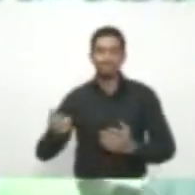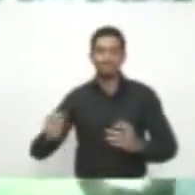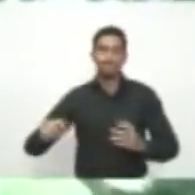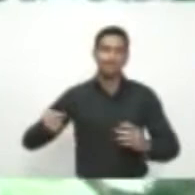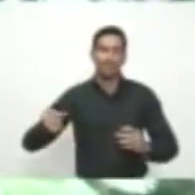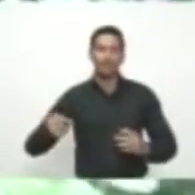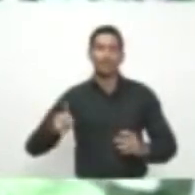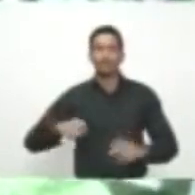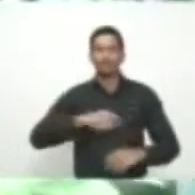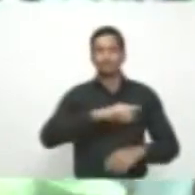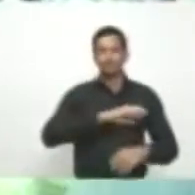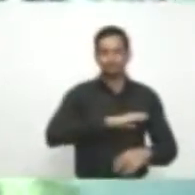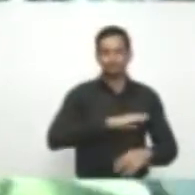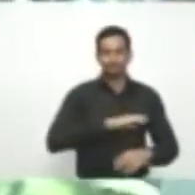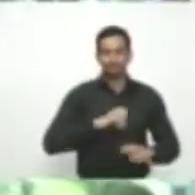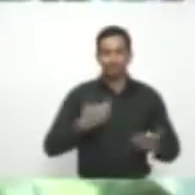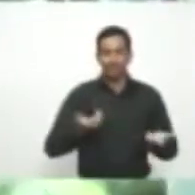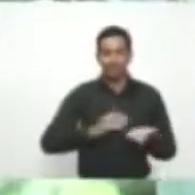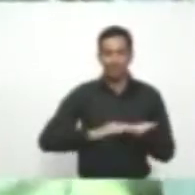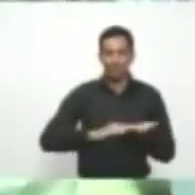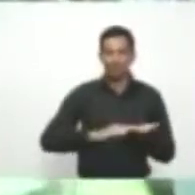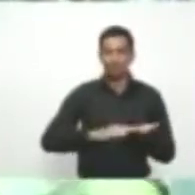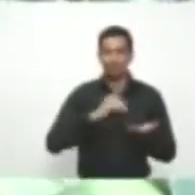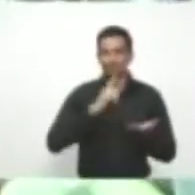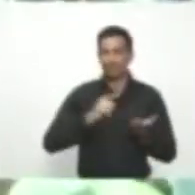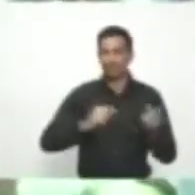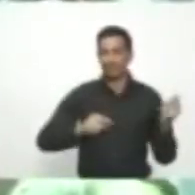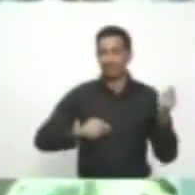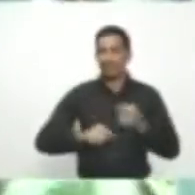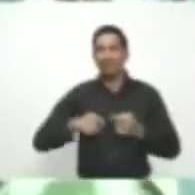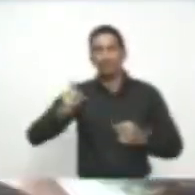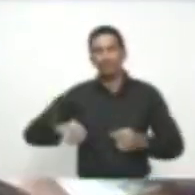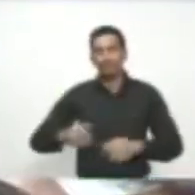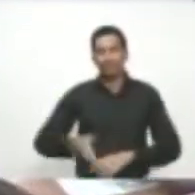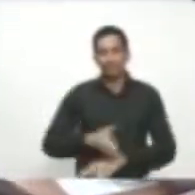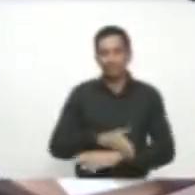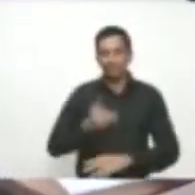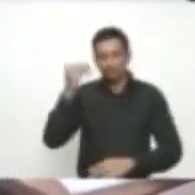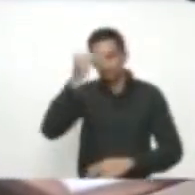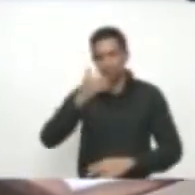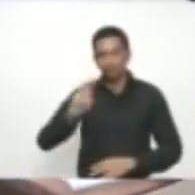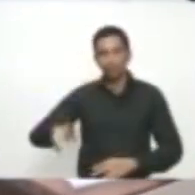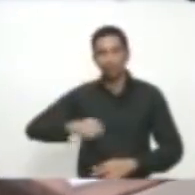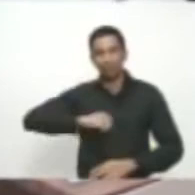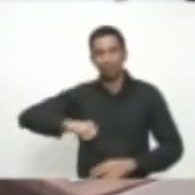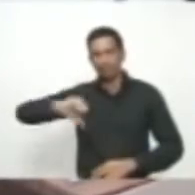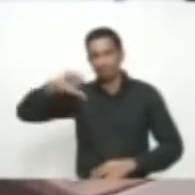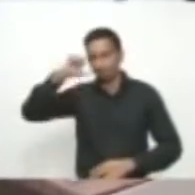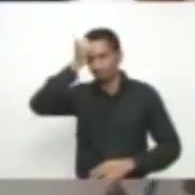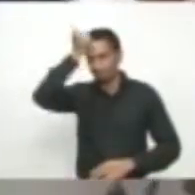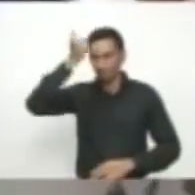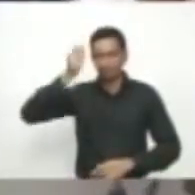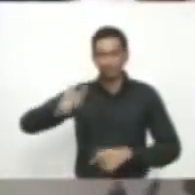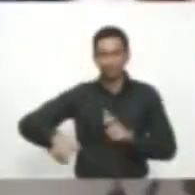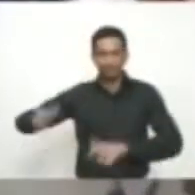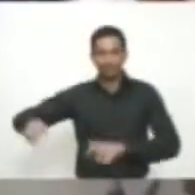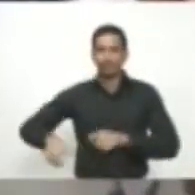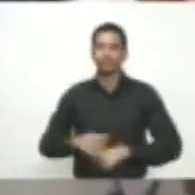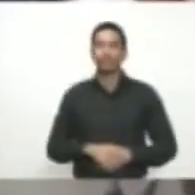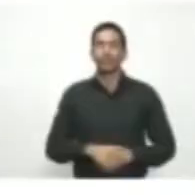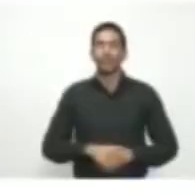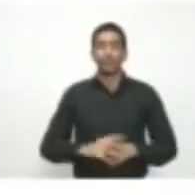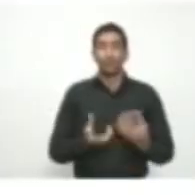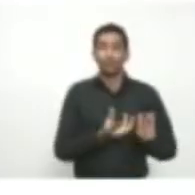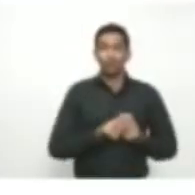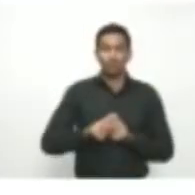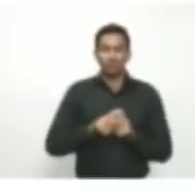administración resulta abiertamente desproporcional porque desconoce derechos fundamentales. Estos precedentes, desconocidos por el Consejo de la Ciudad,